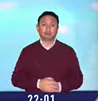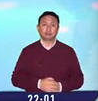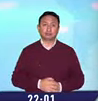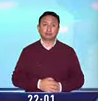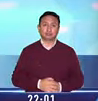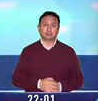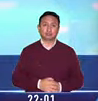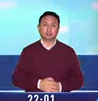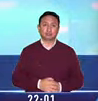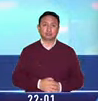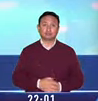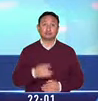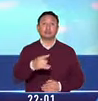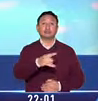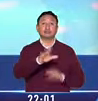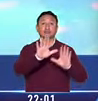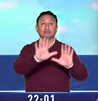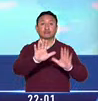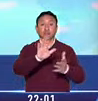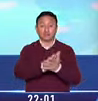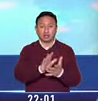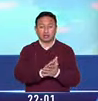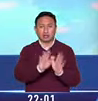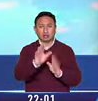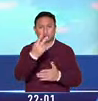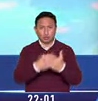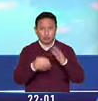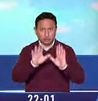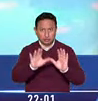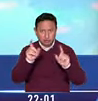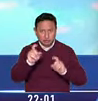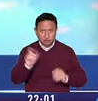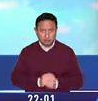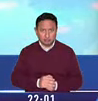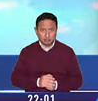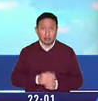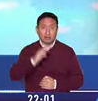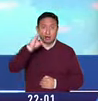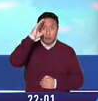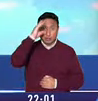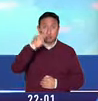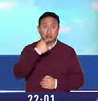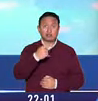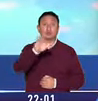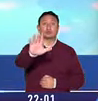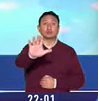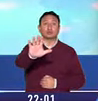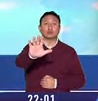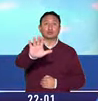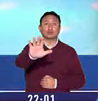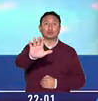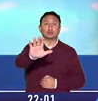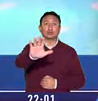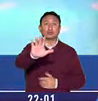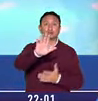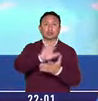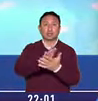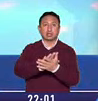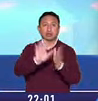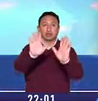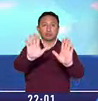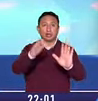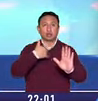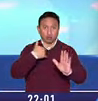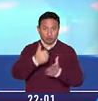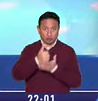¿Cómo? Tranquilo. ¿Cómo? Tus hijos te necesitan. Sí. Tus hijos te necesitan. Tranquilo. Bastante. Tú tienes hijos. Cálmate, podemos